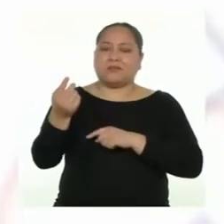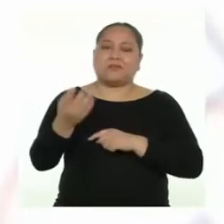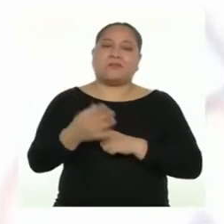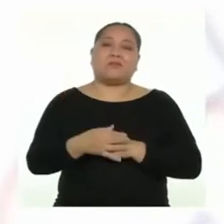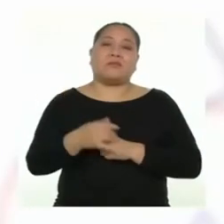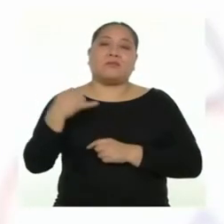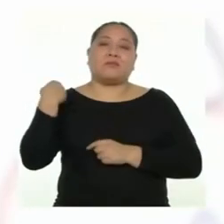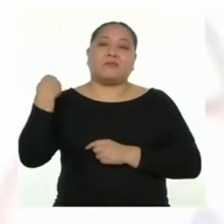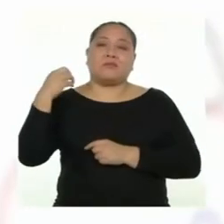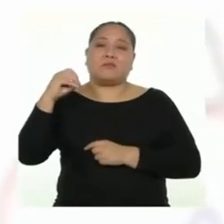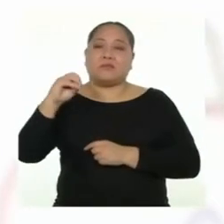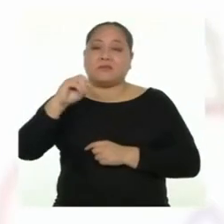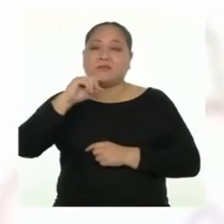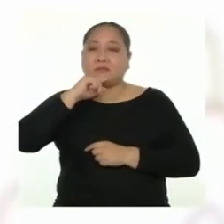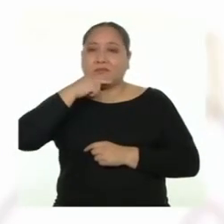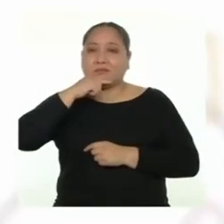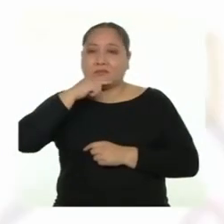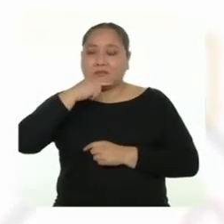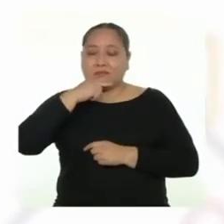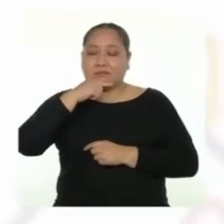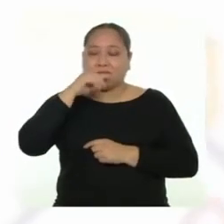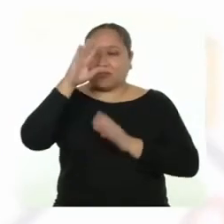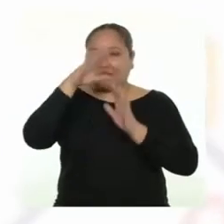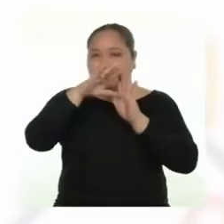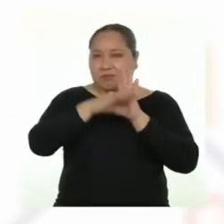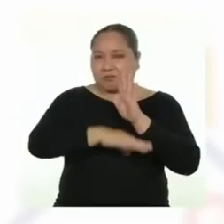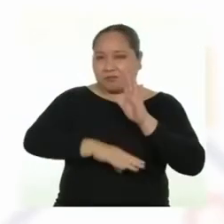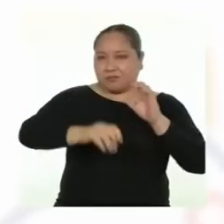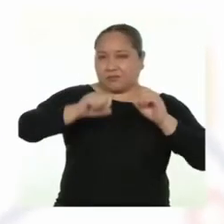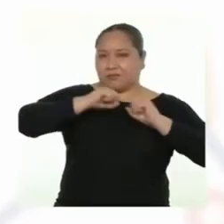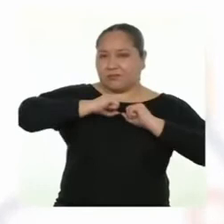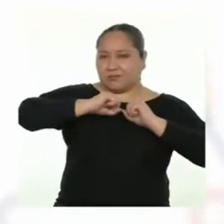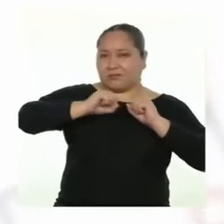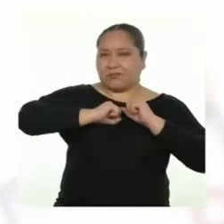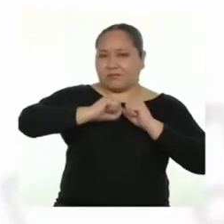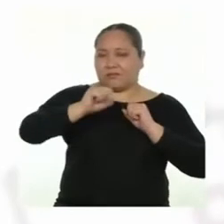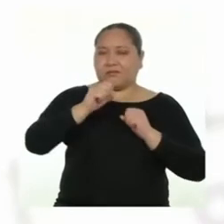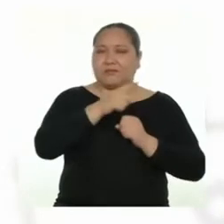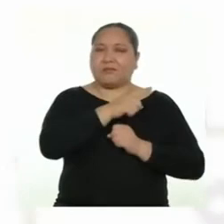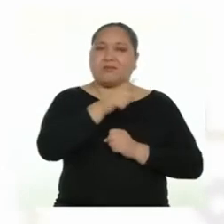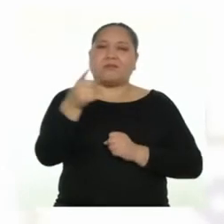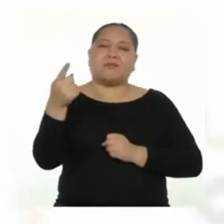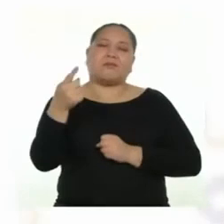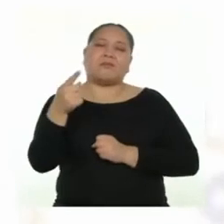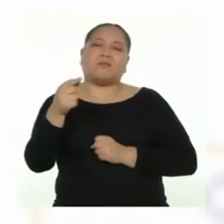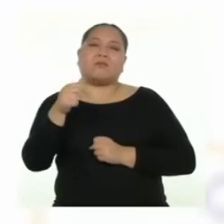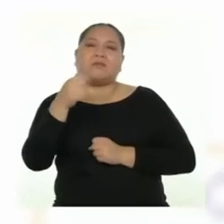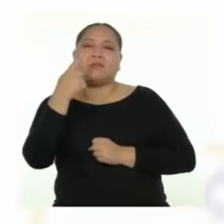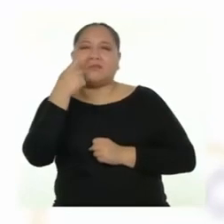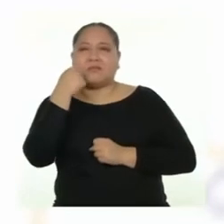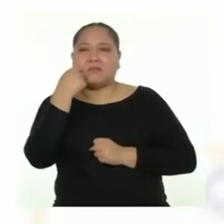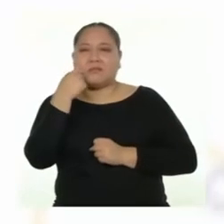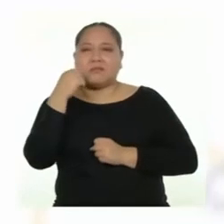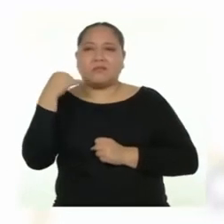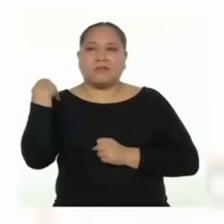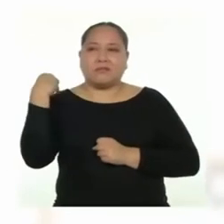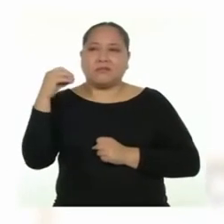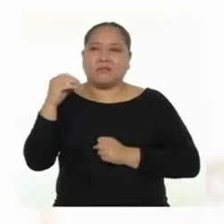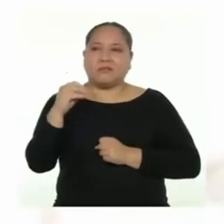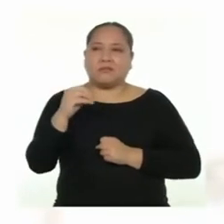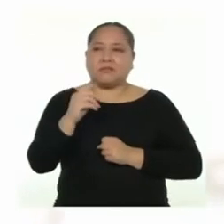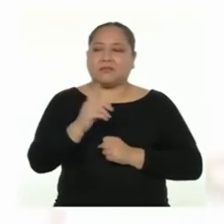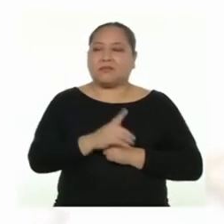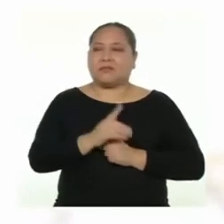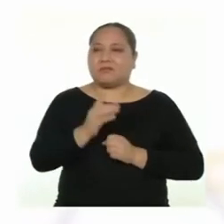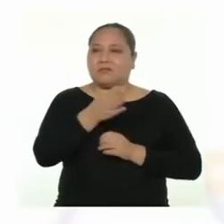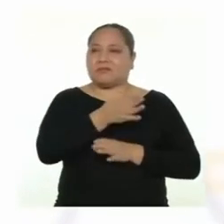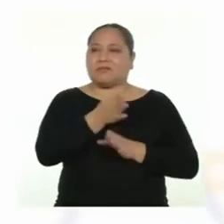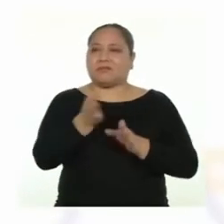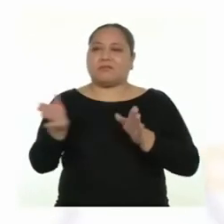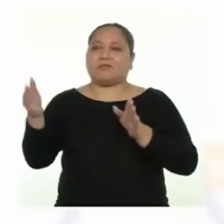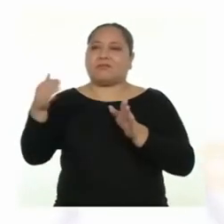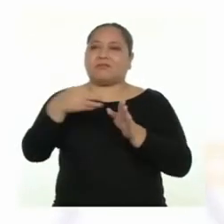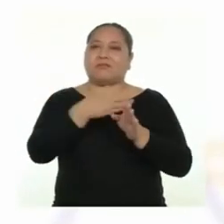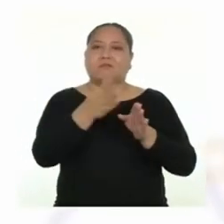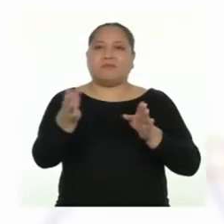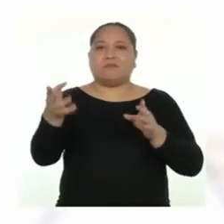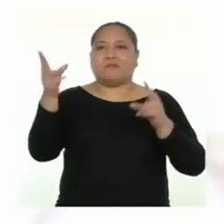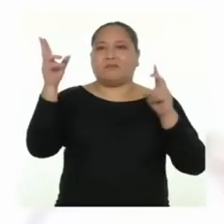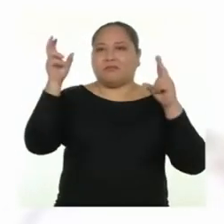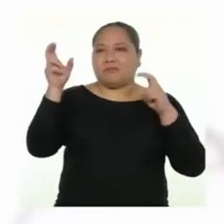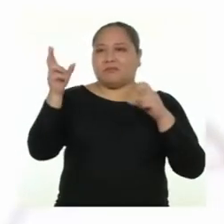adolescentes realizan menos actividad física y deportiva que sus pares varones? Siempre cuidando no salirnos del tema.